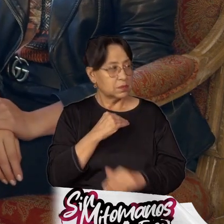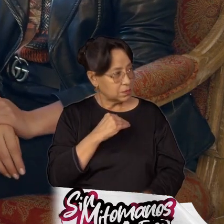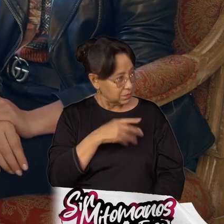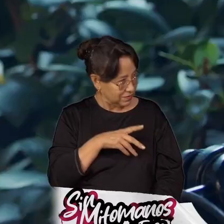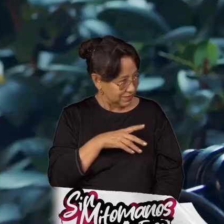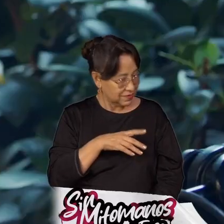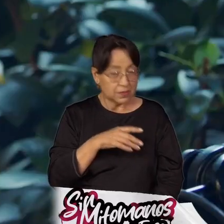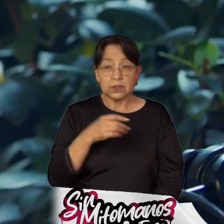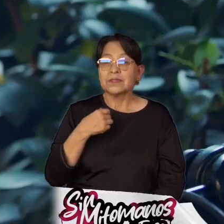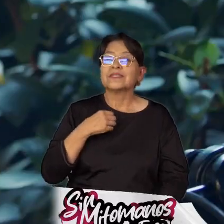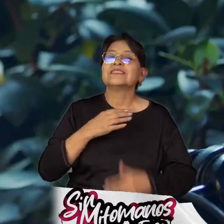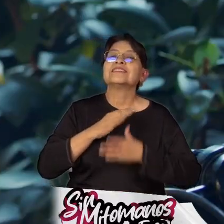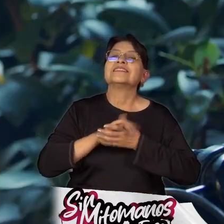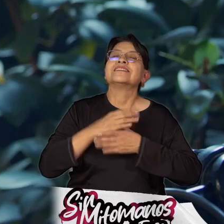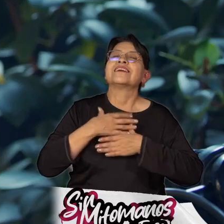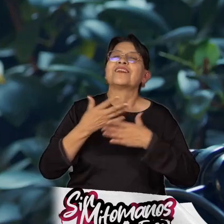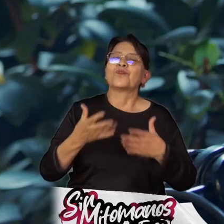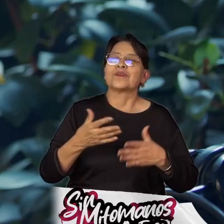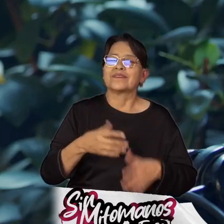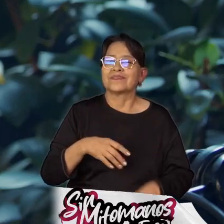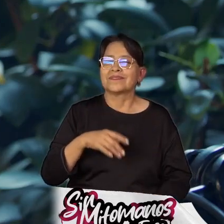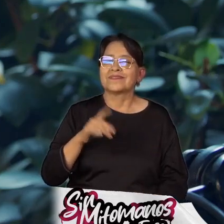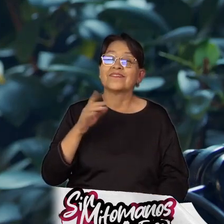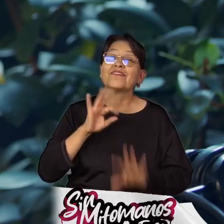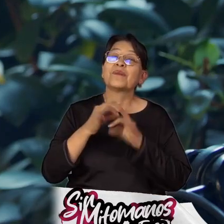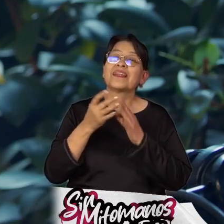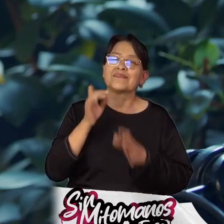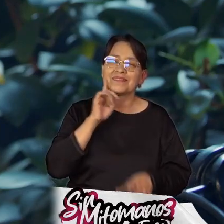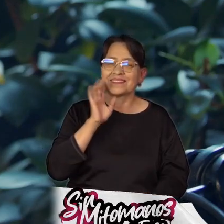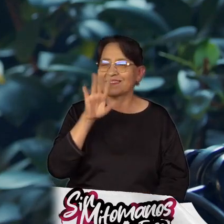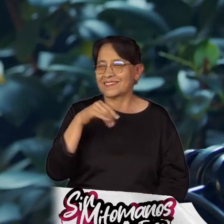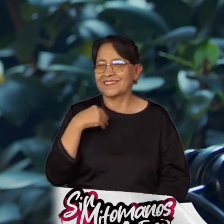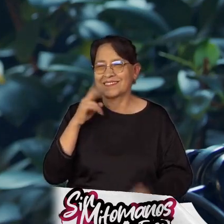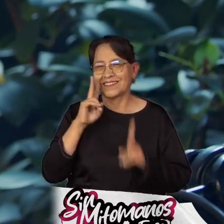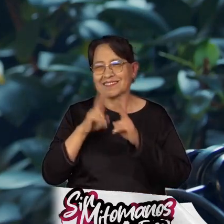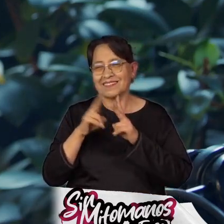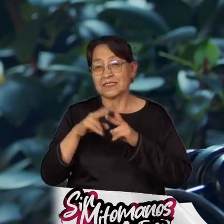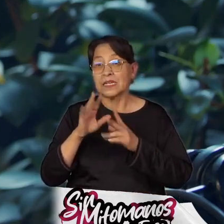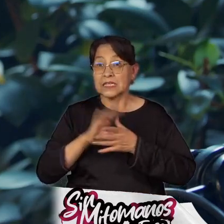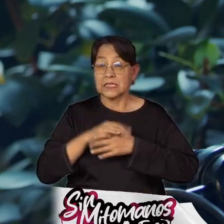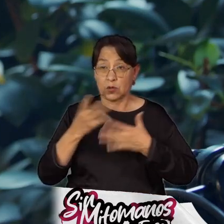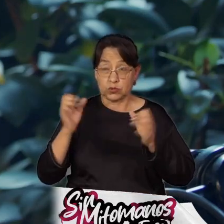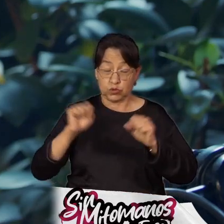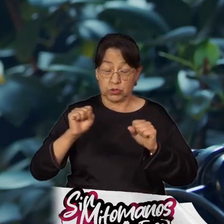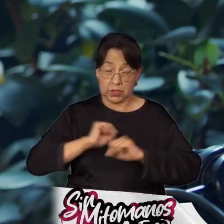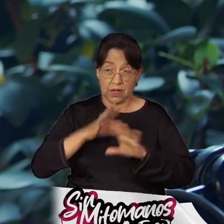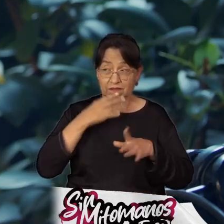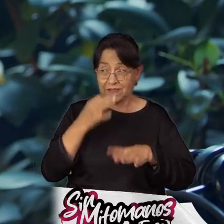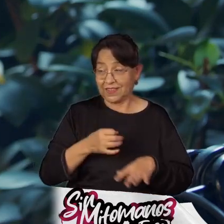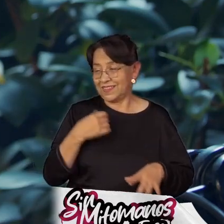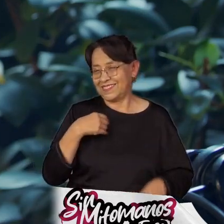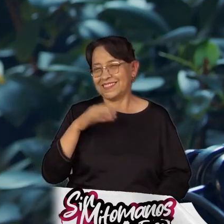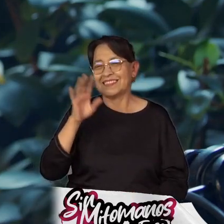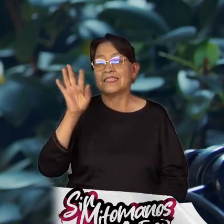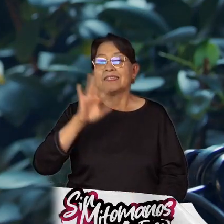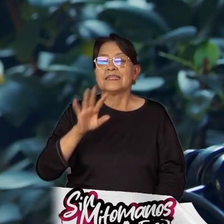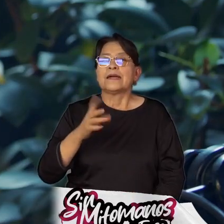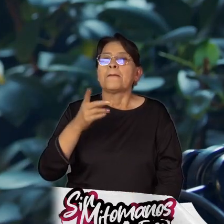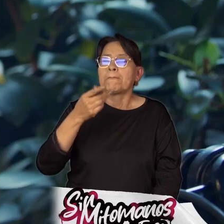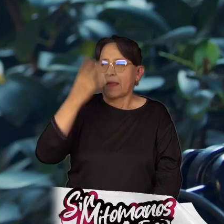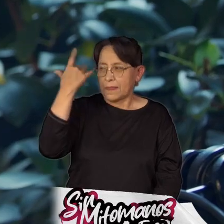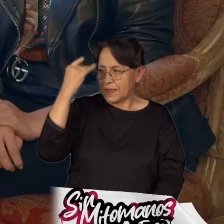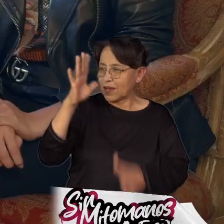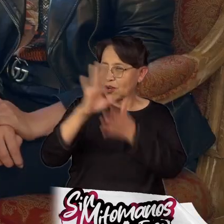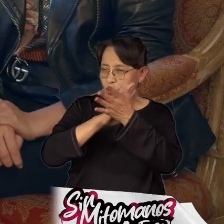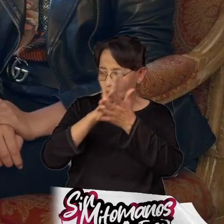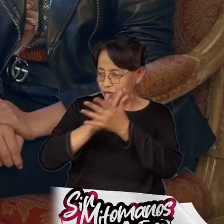familiares por allí y les mandamos saludos, mentiras, conocidos. Lo de los saludos sí es verdad, sí les mandamos saludos.